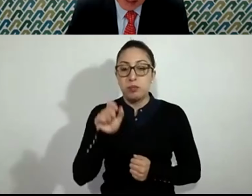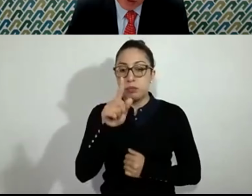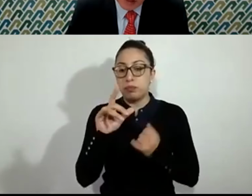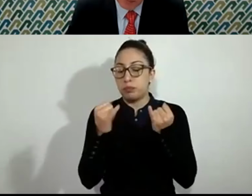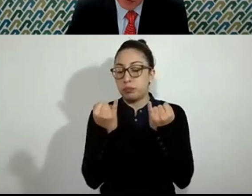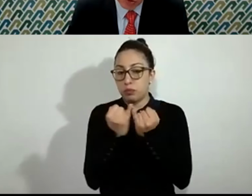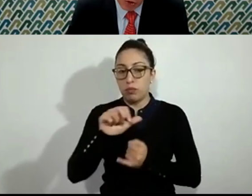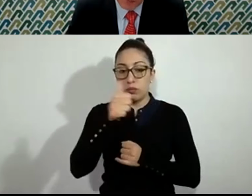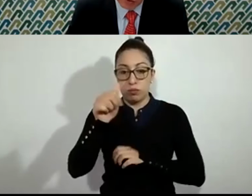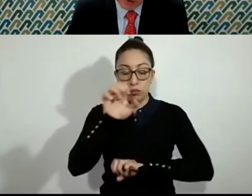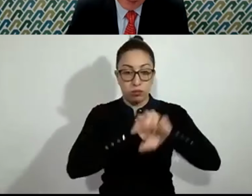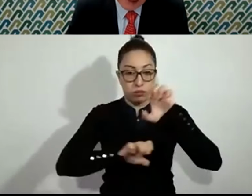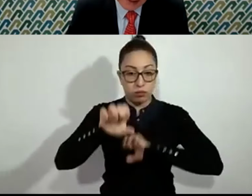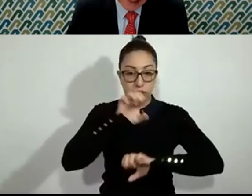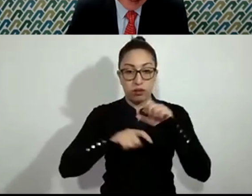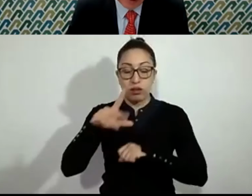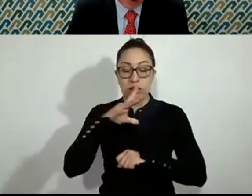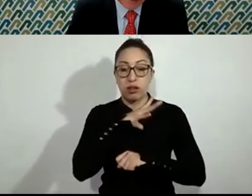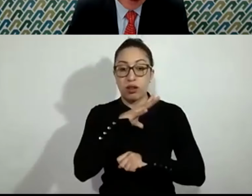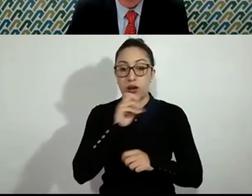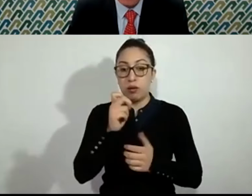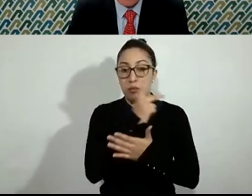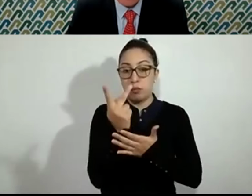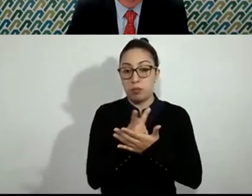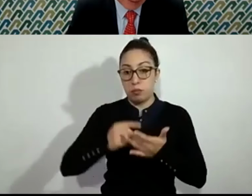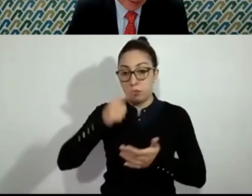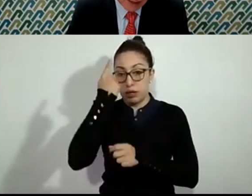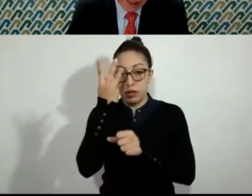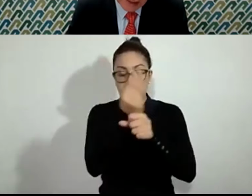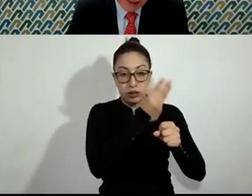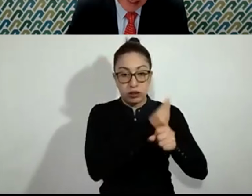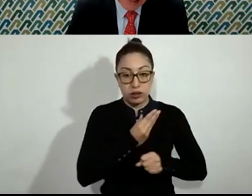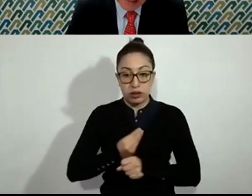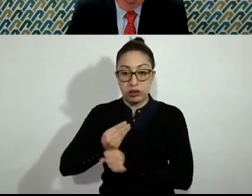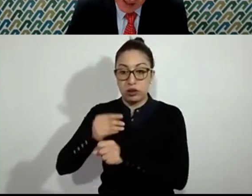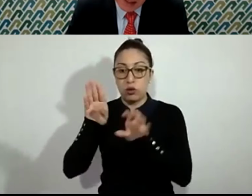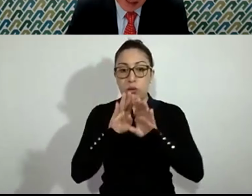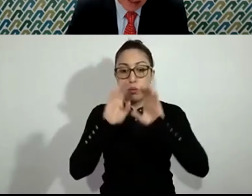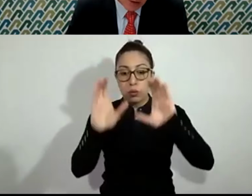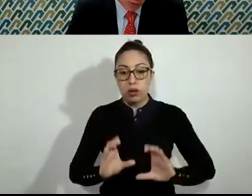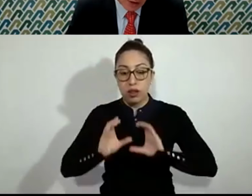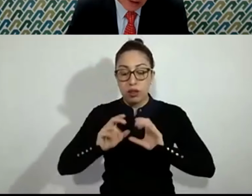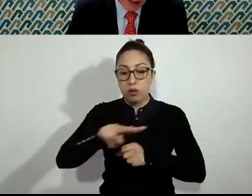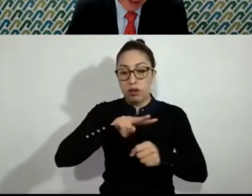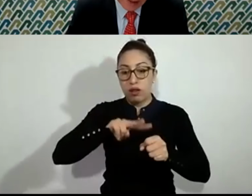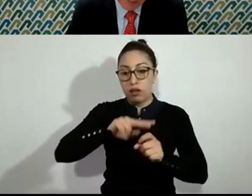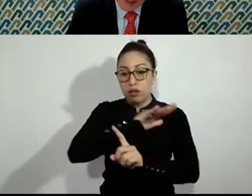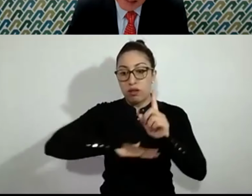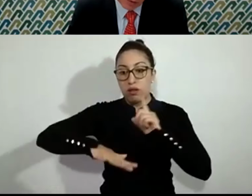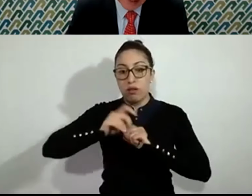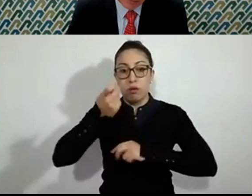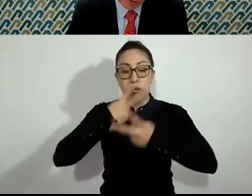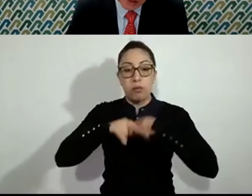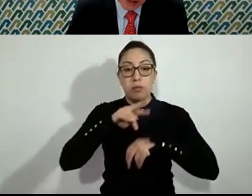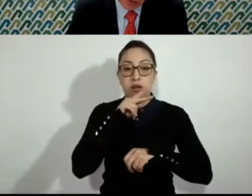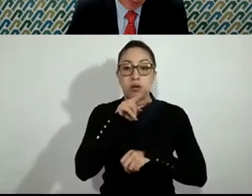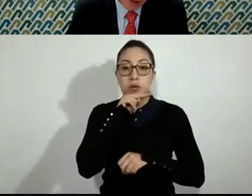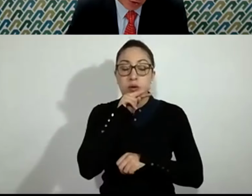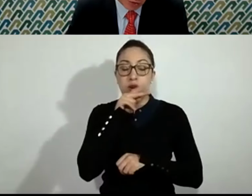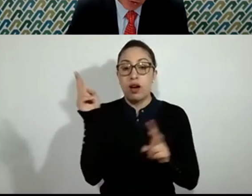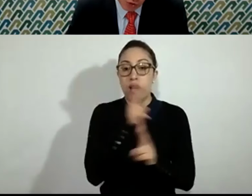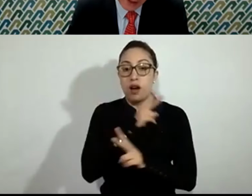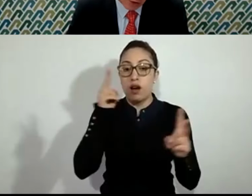instituciones que cuenten con programas de mejoramiento de condiciones ambientales también tienen descuentos que van del 20 al 40% en